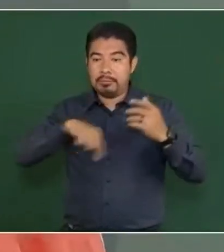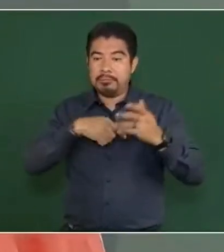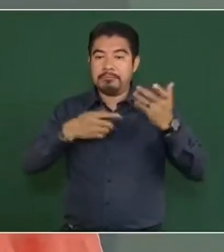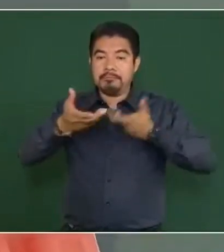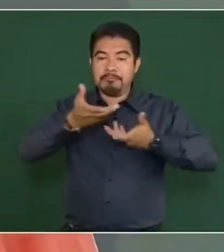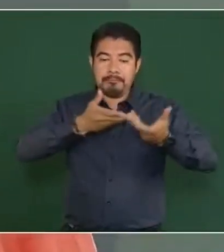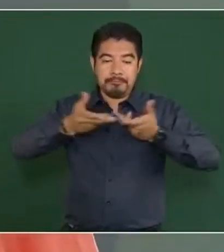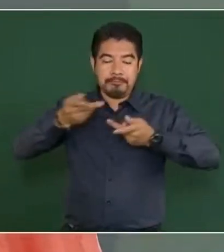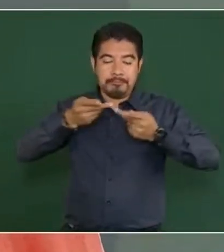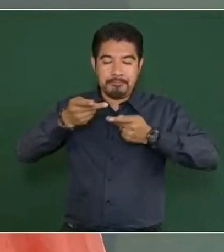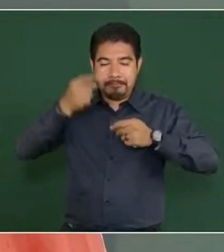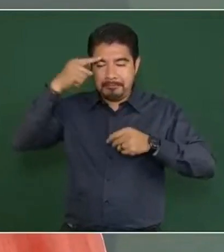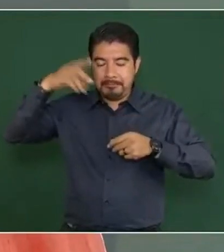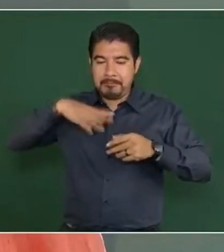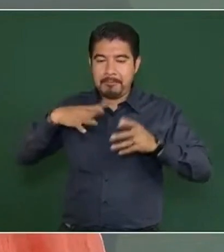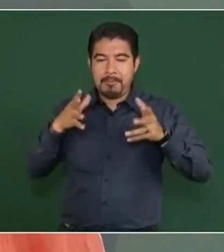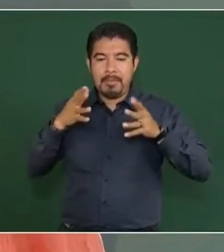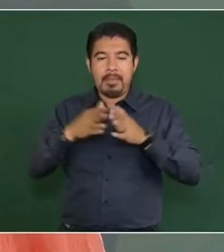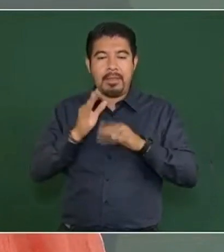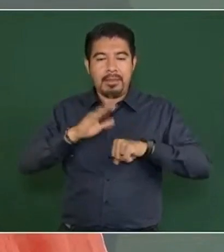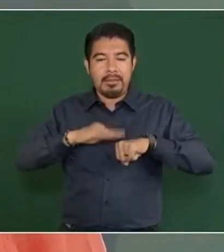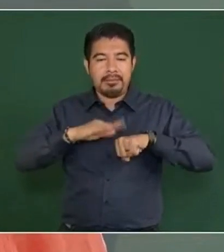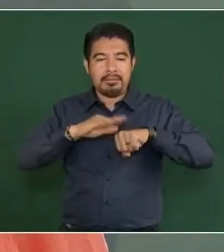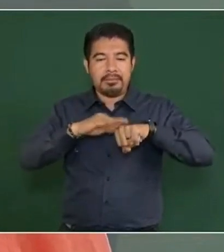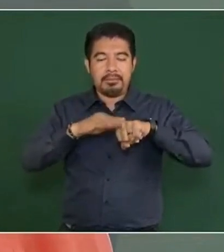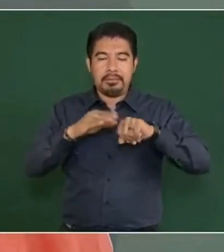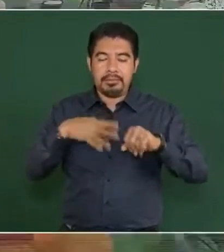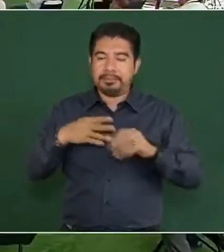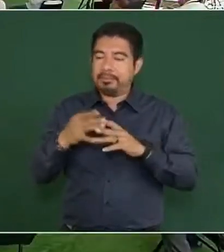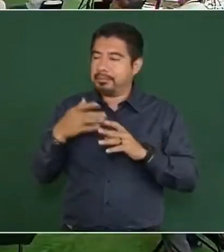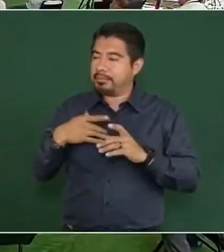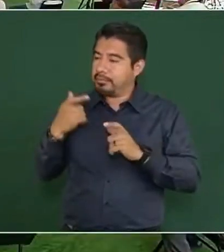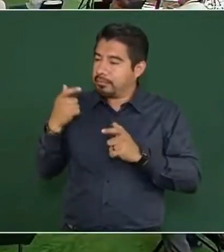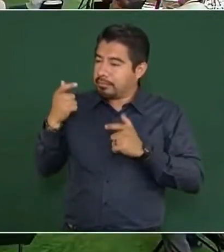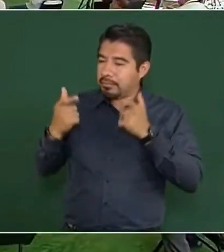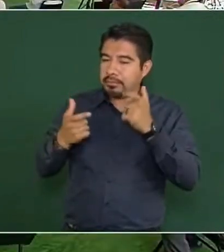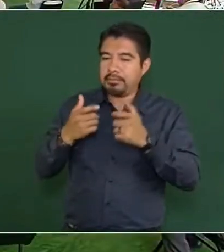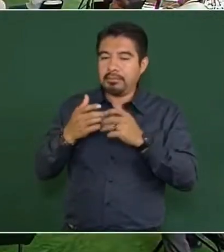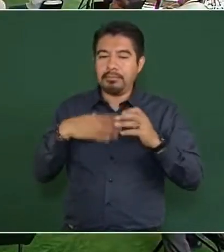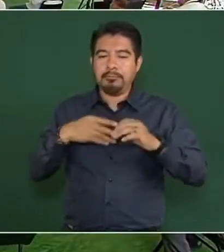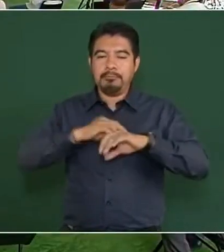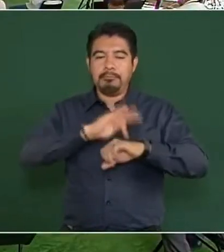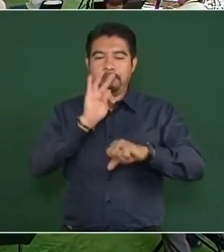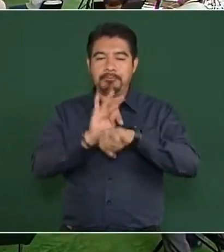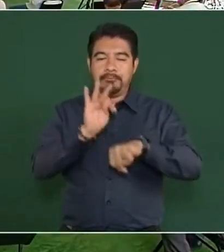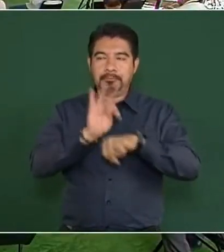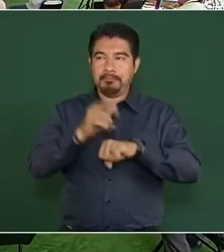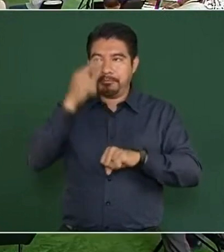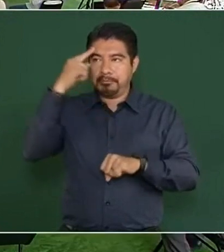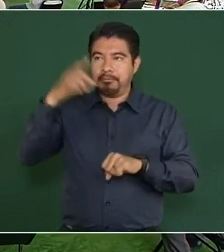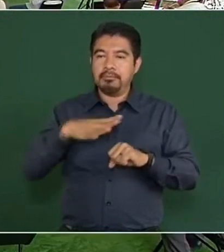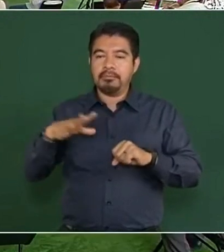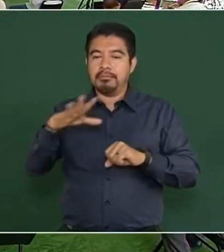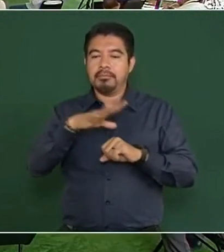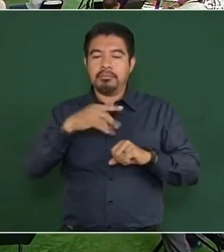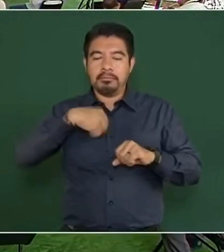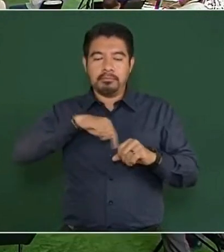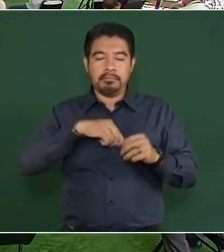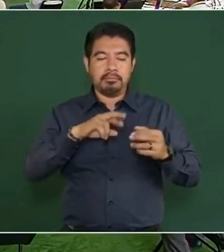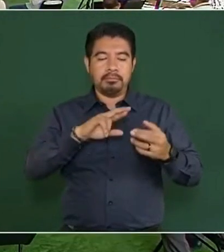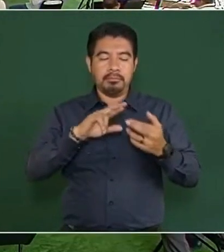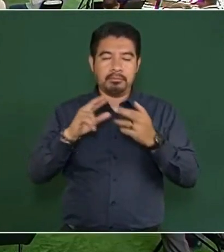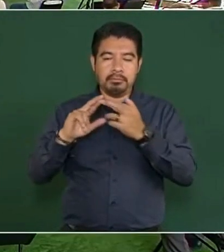incrementar el crecimiento, más empleos, más bienestar para nuestra región, pero